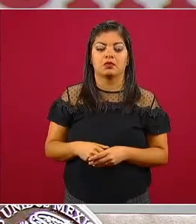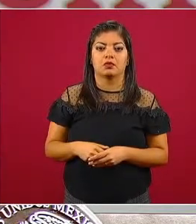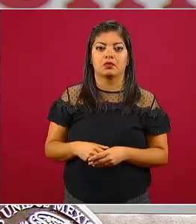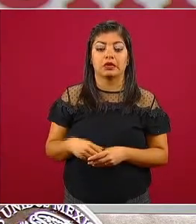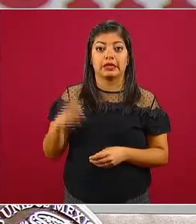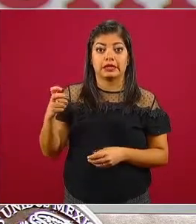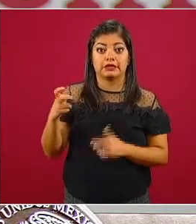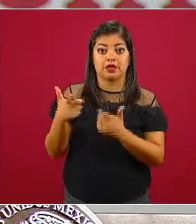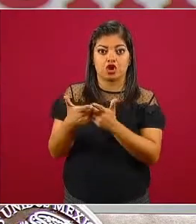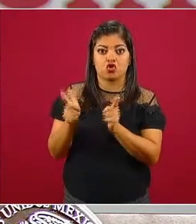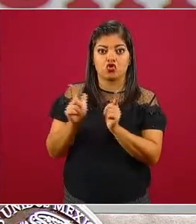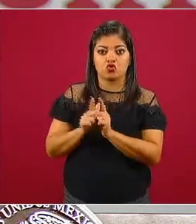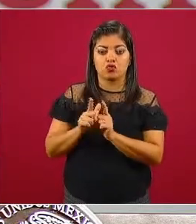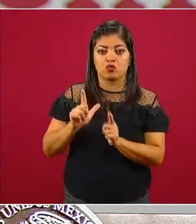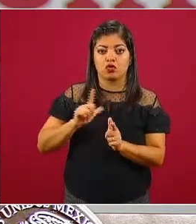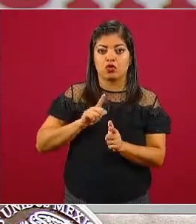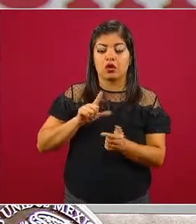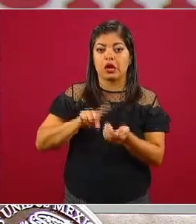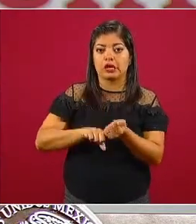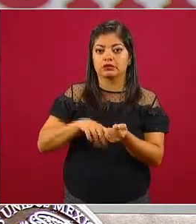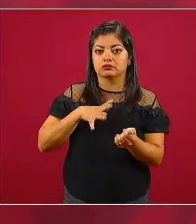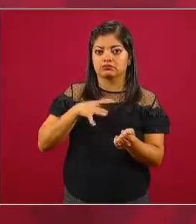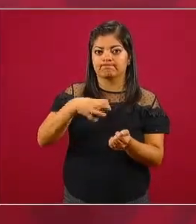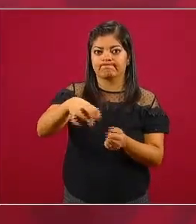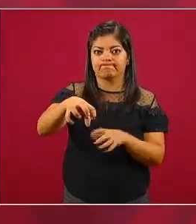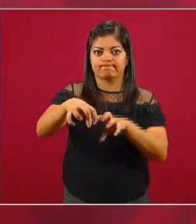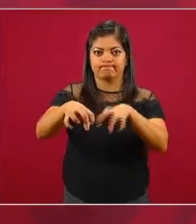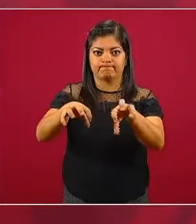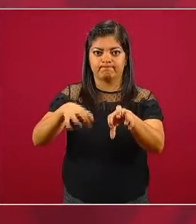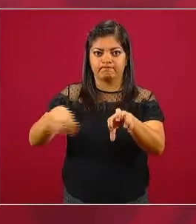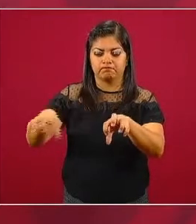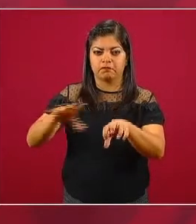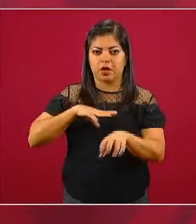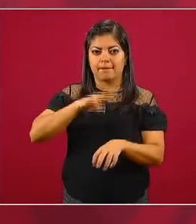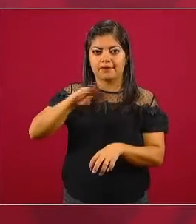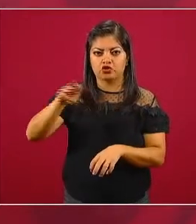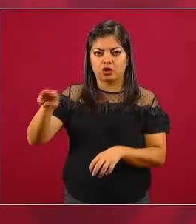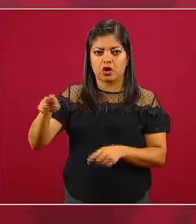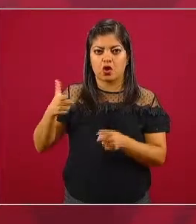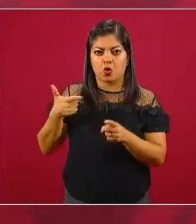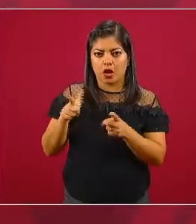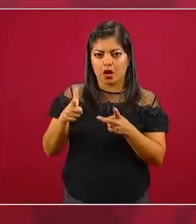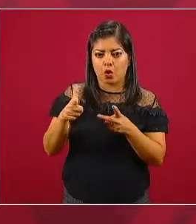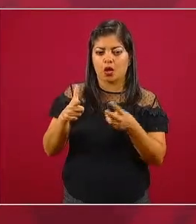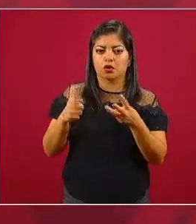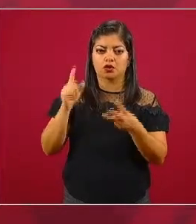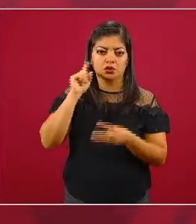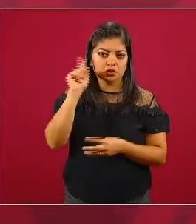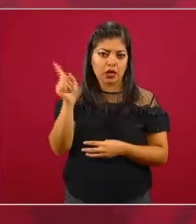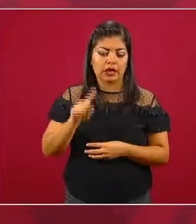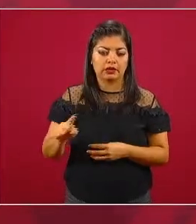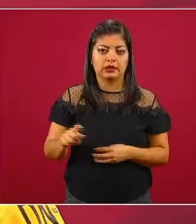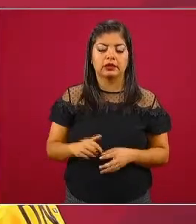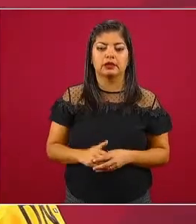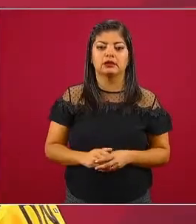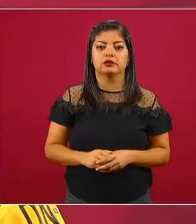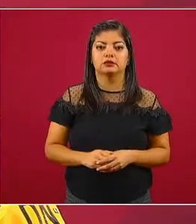Este grupo se divide en células y tienen alguna presencia en Michoacán, en Guanajuato y en Zacatecas.